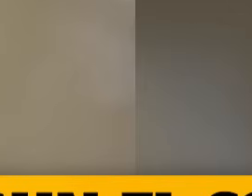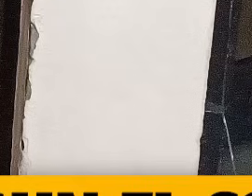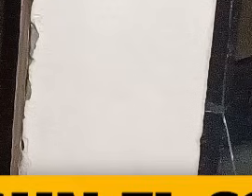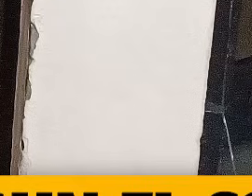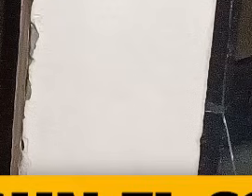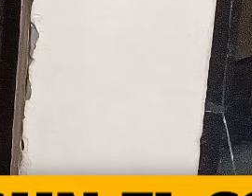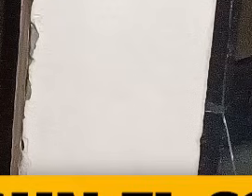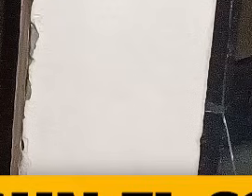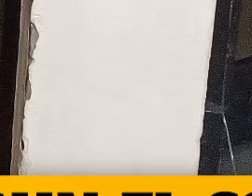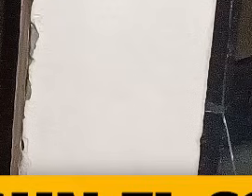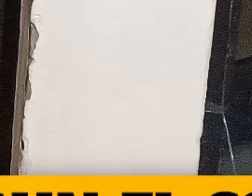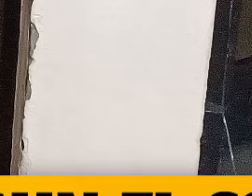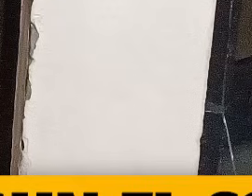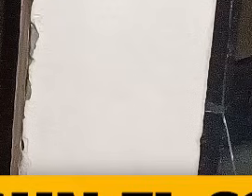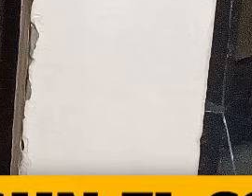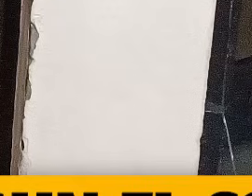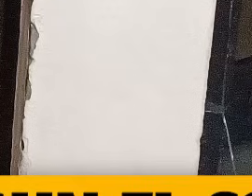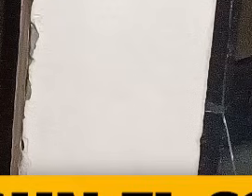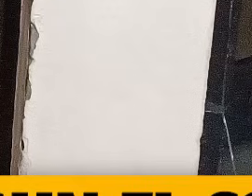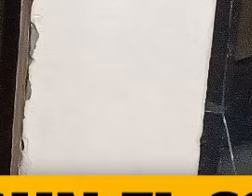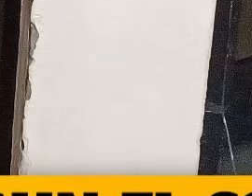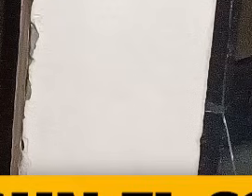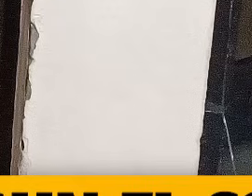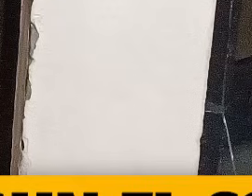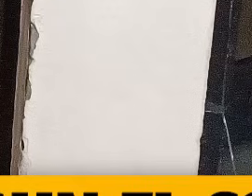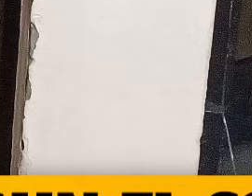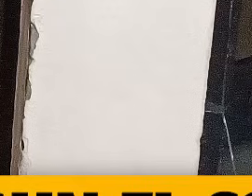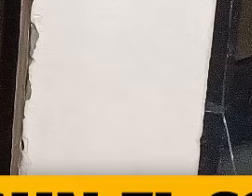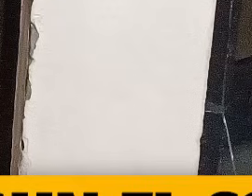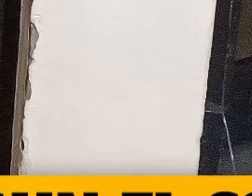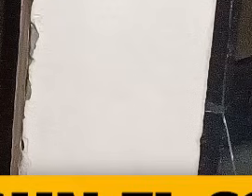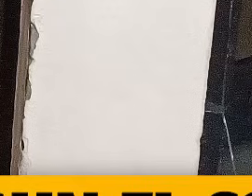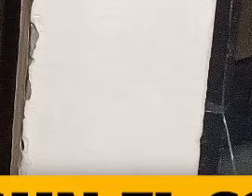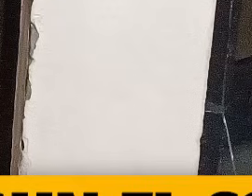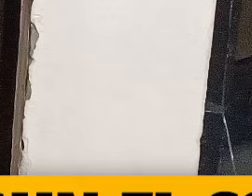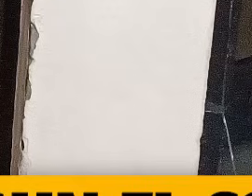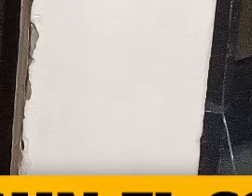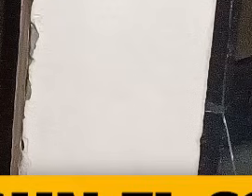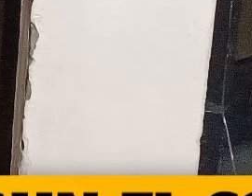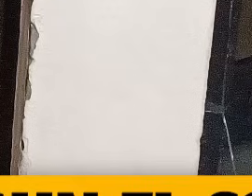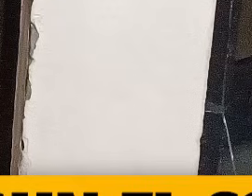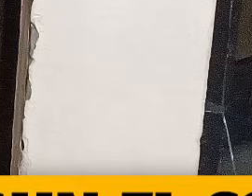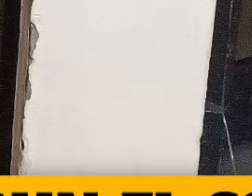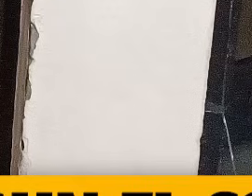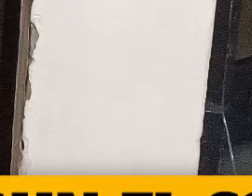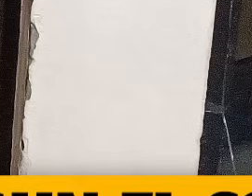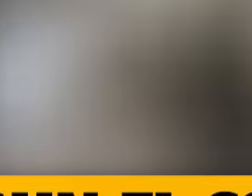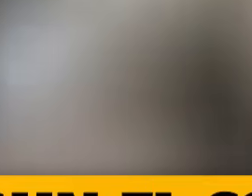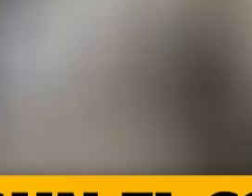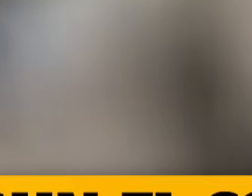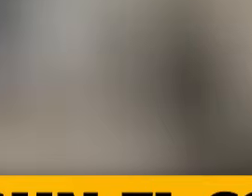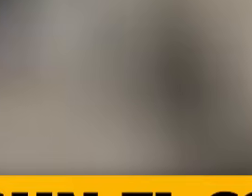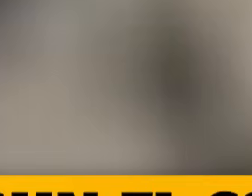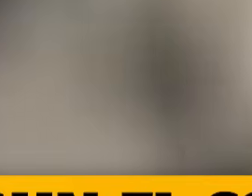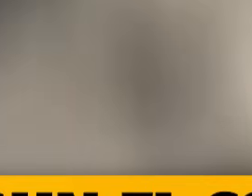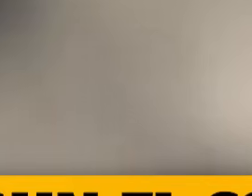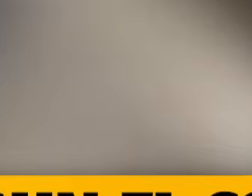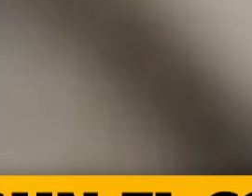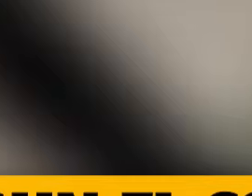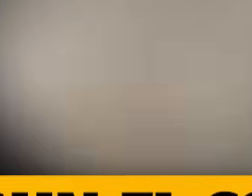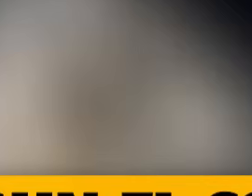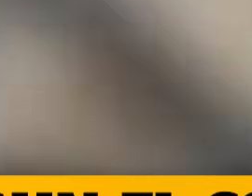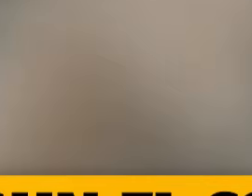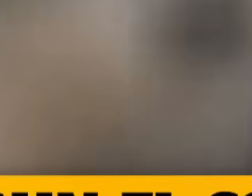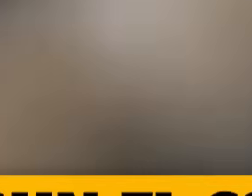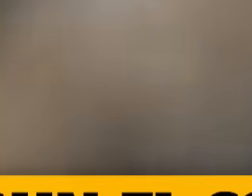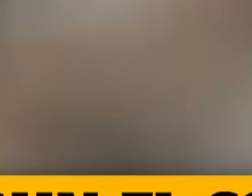señores. Y eso, que vivo en un residencial donde esto nunca había pasado. Pero es que